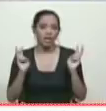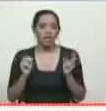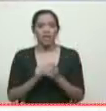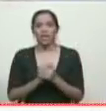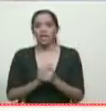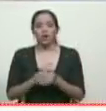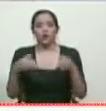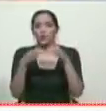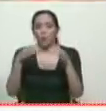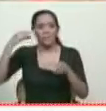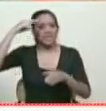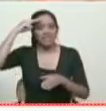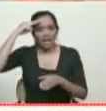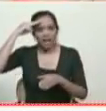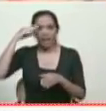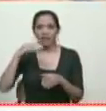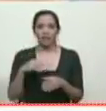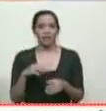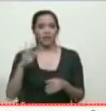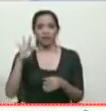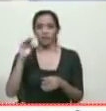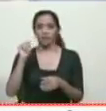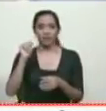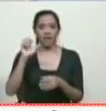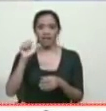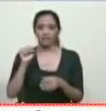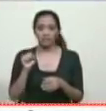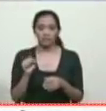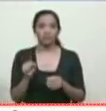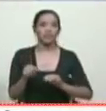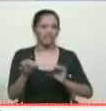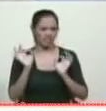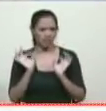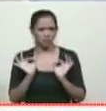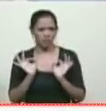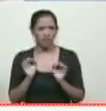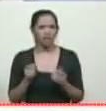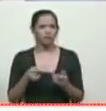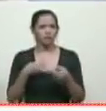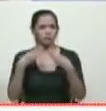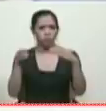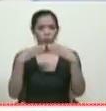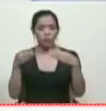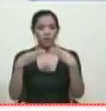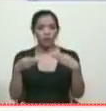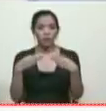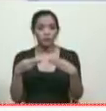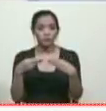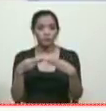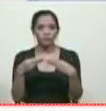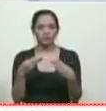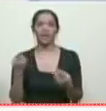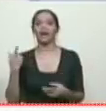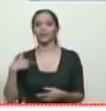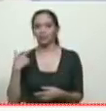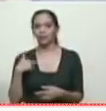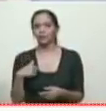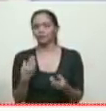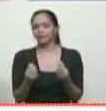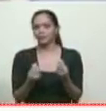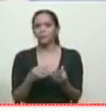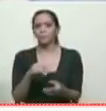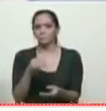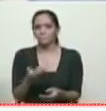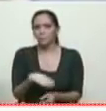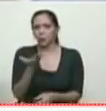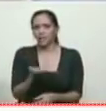grupos militares, se montan en... Y, por cierto, que esto lo publicó, por eso es que ha tenido tanta importancia, porque